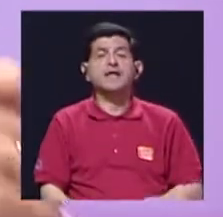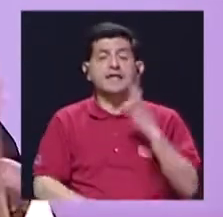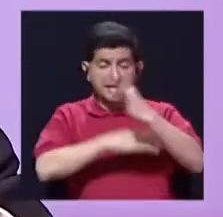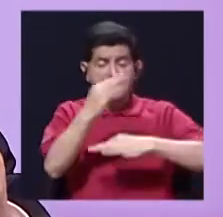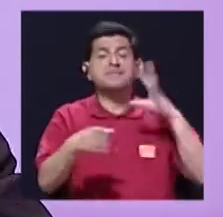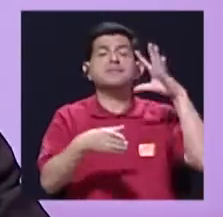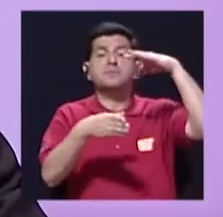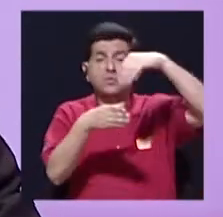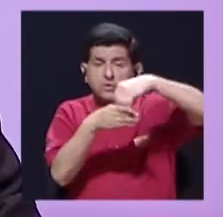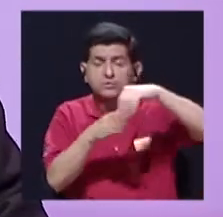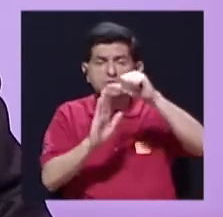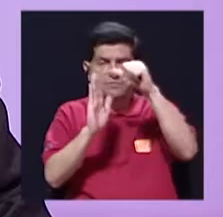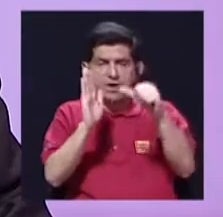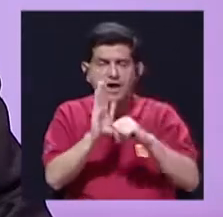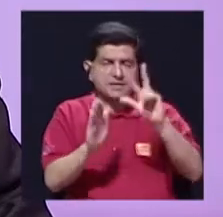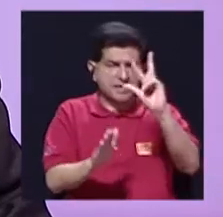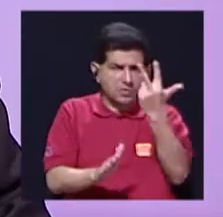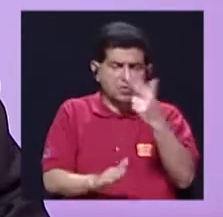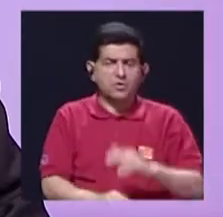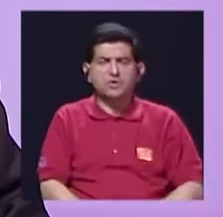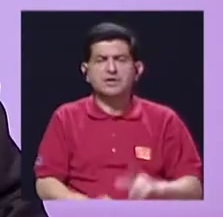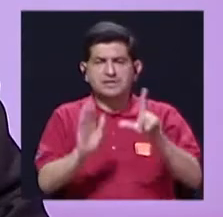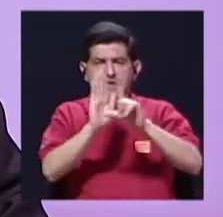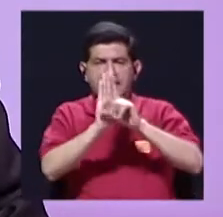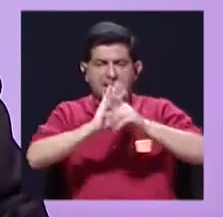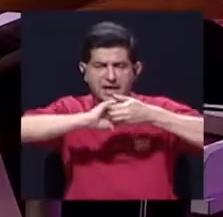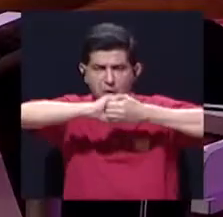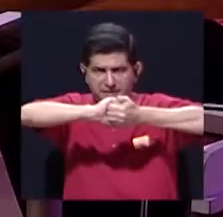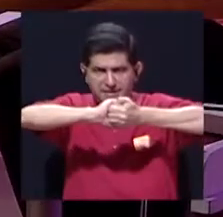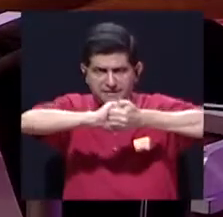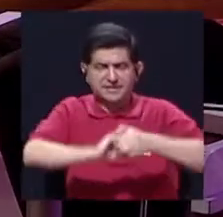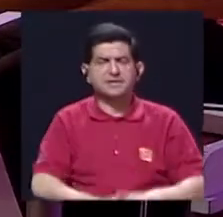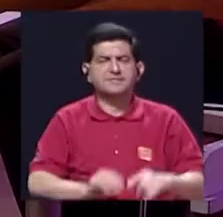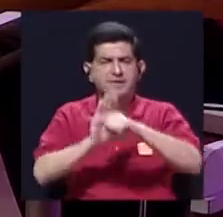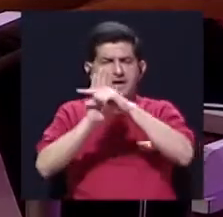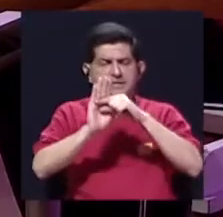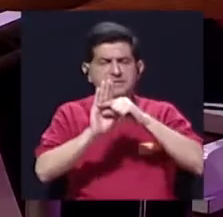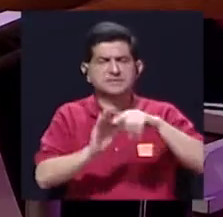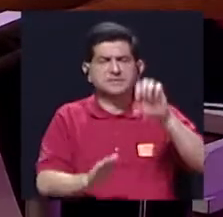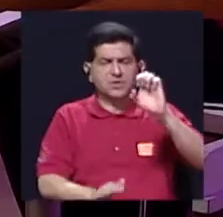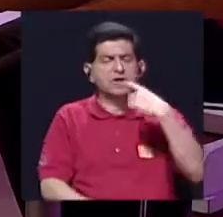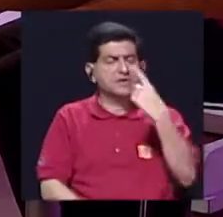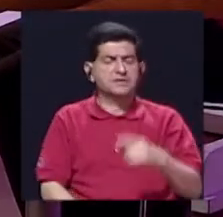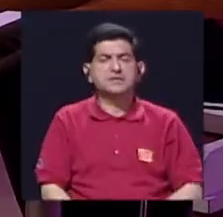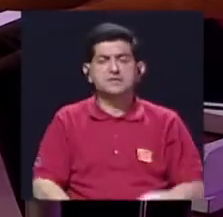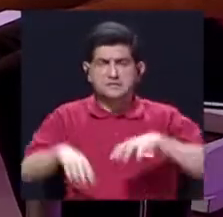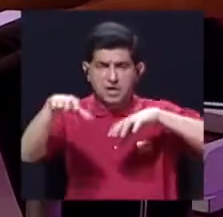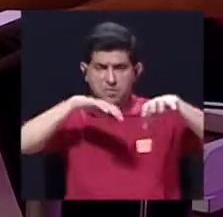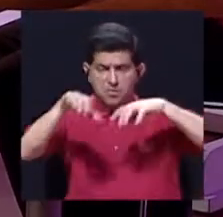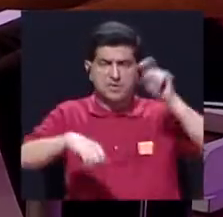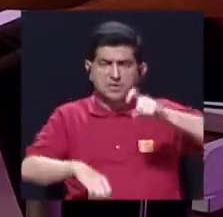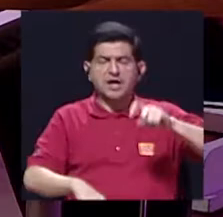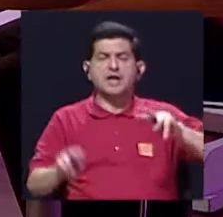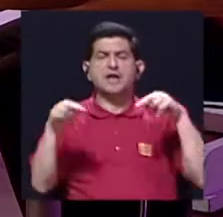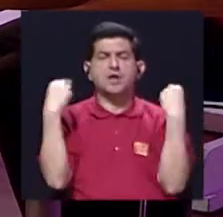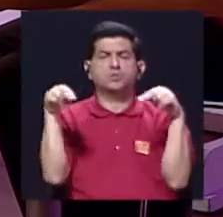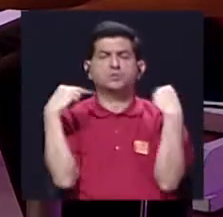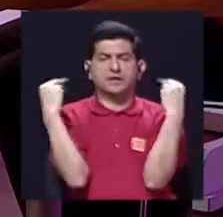Inclusivo. E incluso en el artículo tercero de la ley de cooperativas, en el inciso E, dice que el movimiento cooperativo debe ser